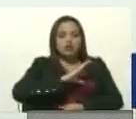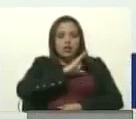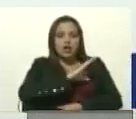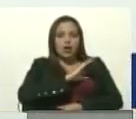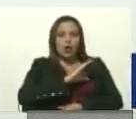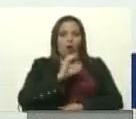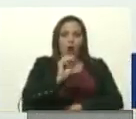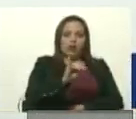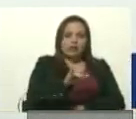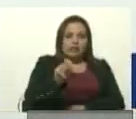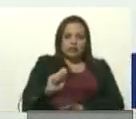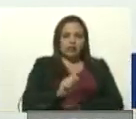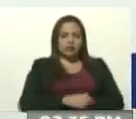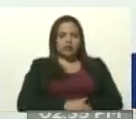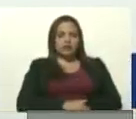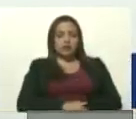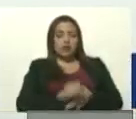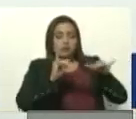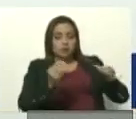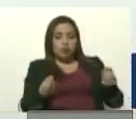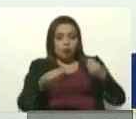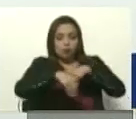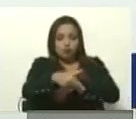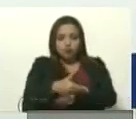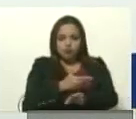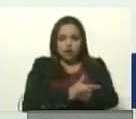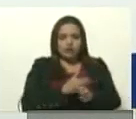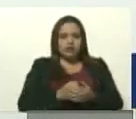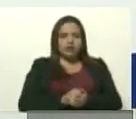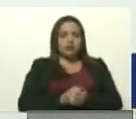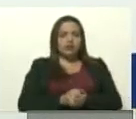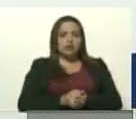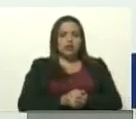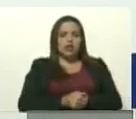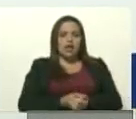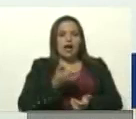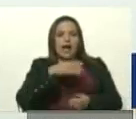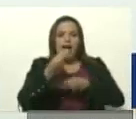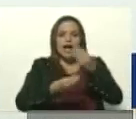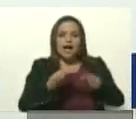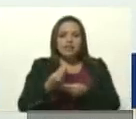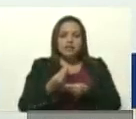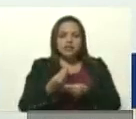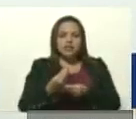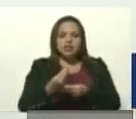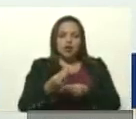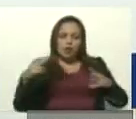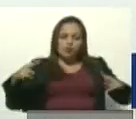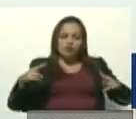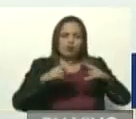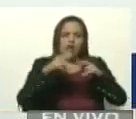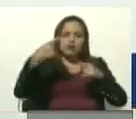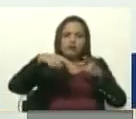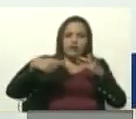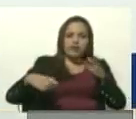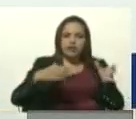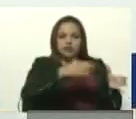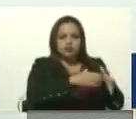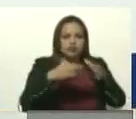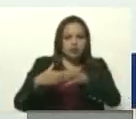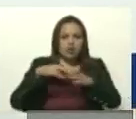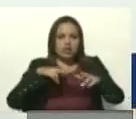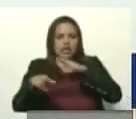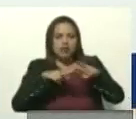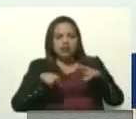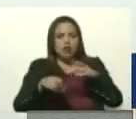OIT, así como su acuerdo de tratar en un foro tripartito lo relativo a los